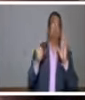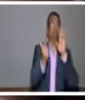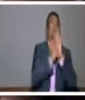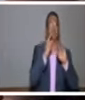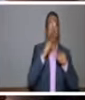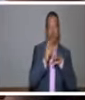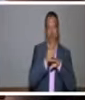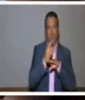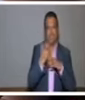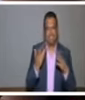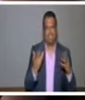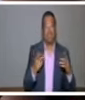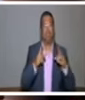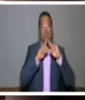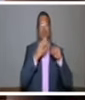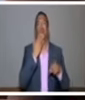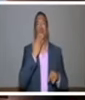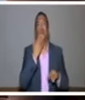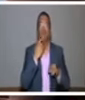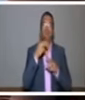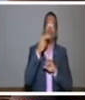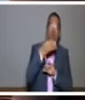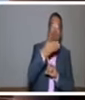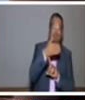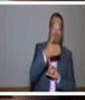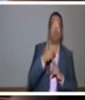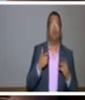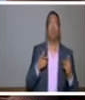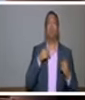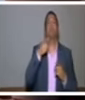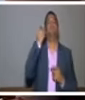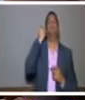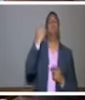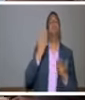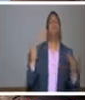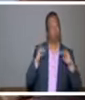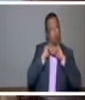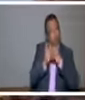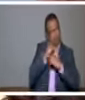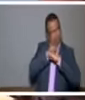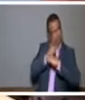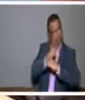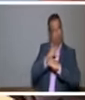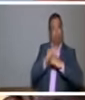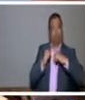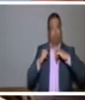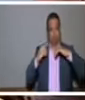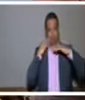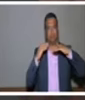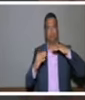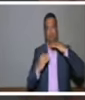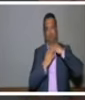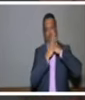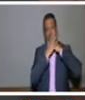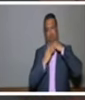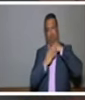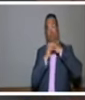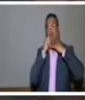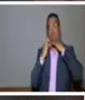construido en ese litoral. ¿Qué usted propone para proteger y para que Puerto Rico diga tenemos las mejores playas